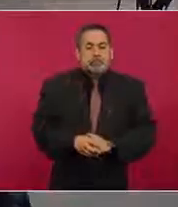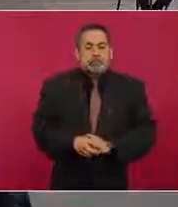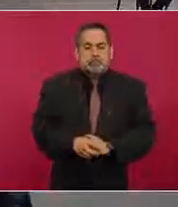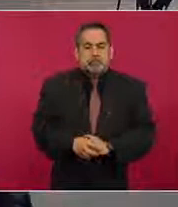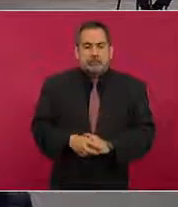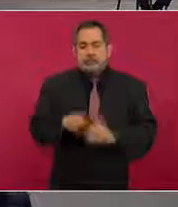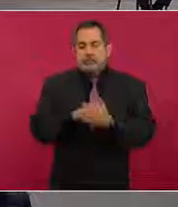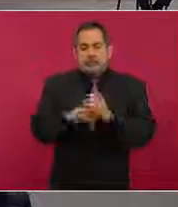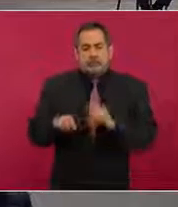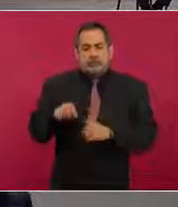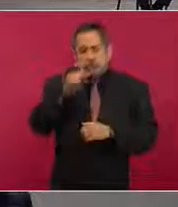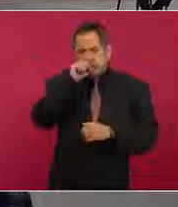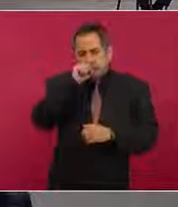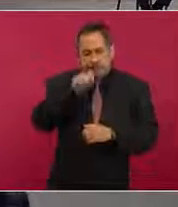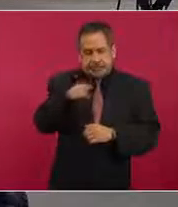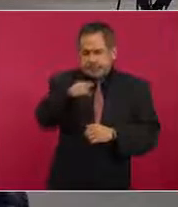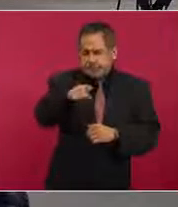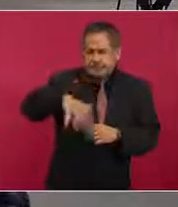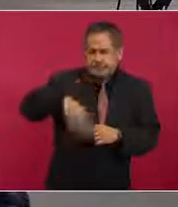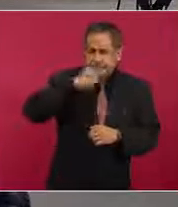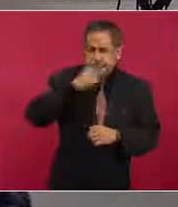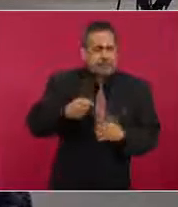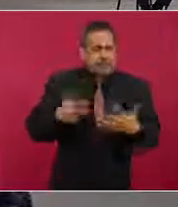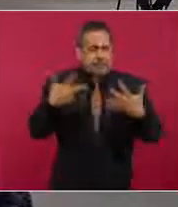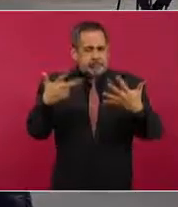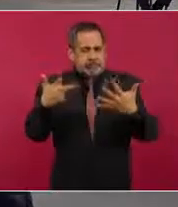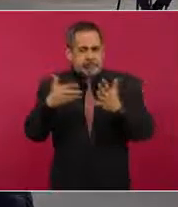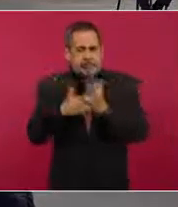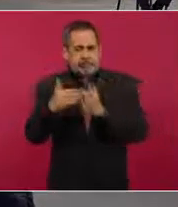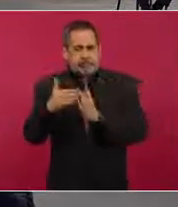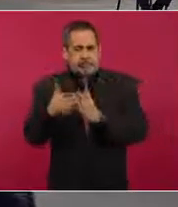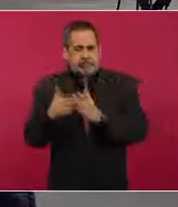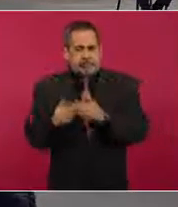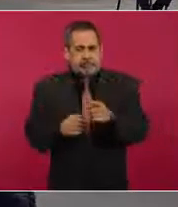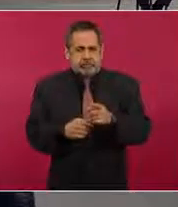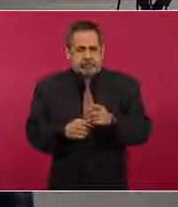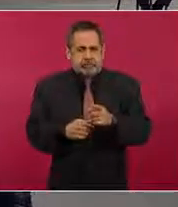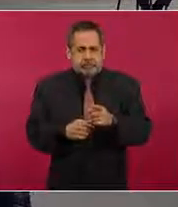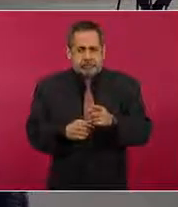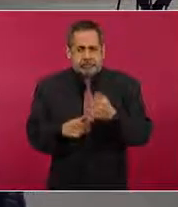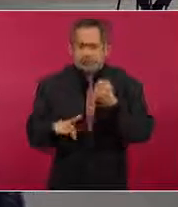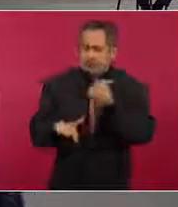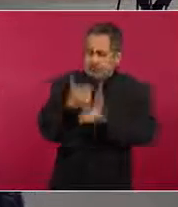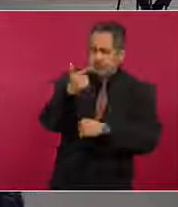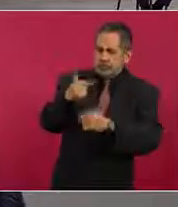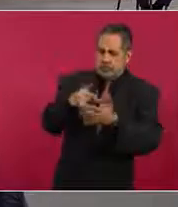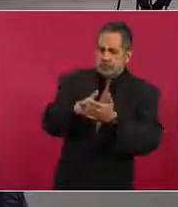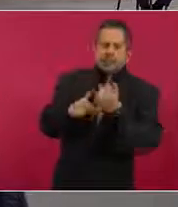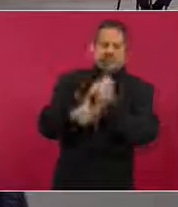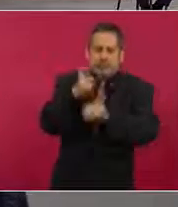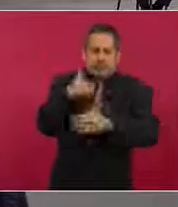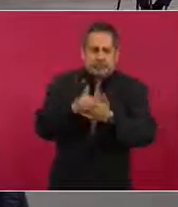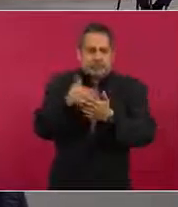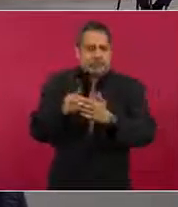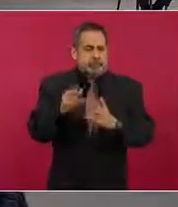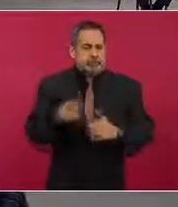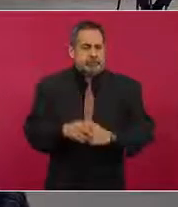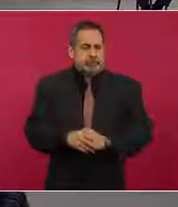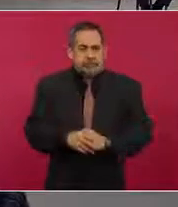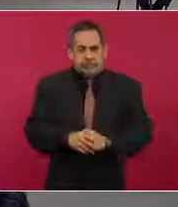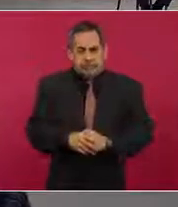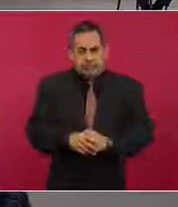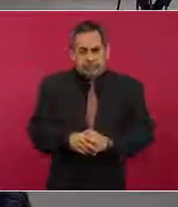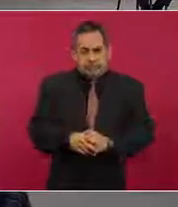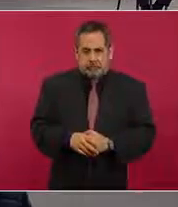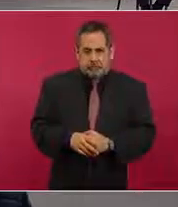Pero, por ejemplo, tú hablas de 8 millones, ¿no? No, son 12. 12. Mira cuánto